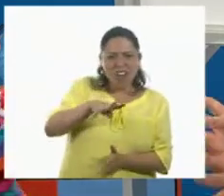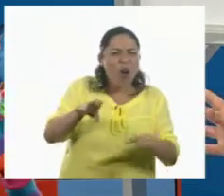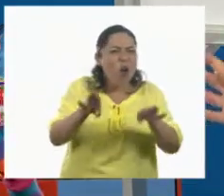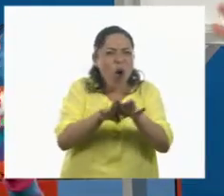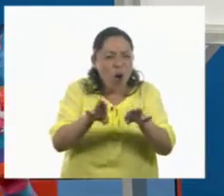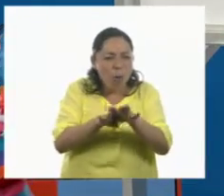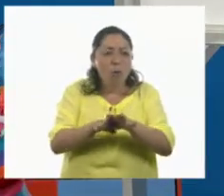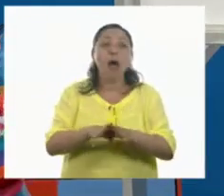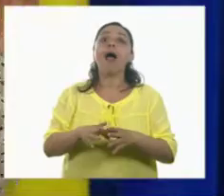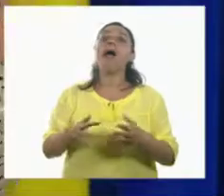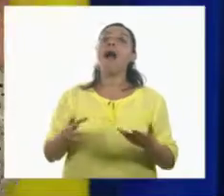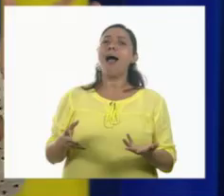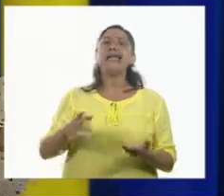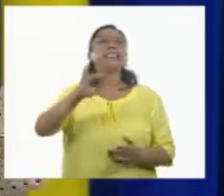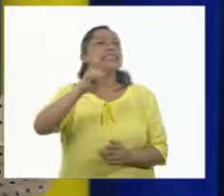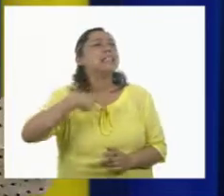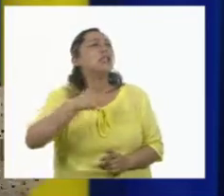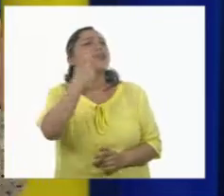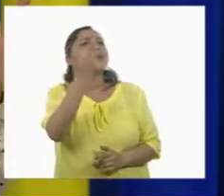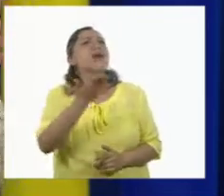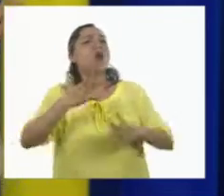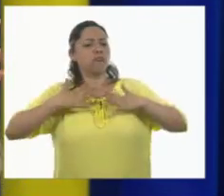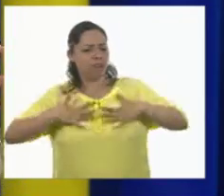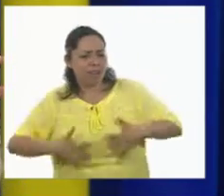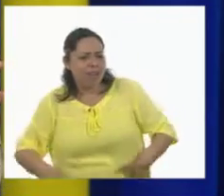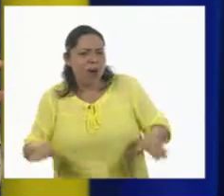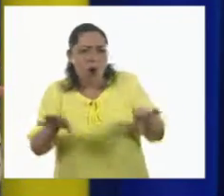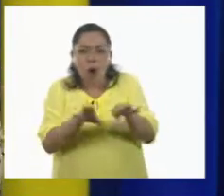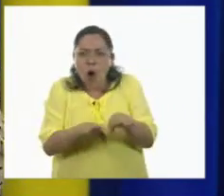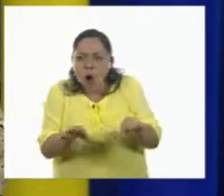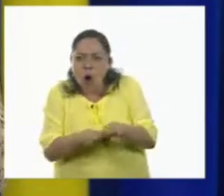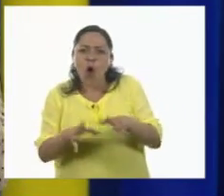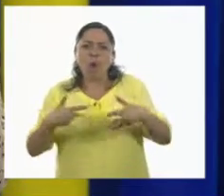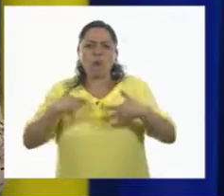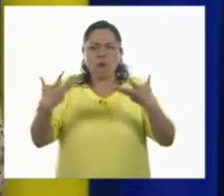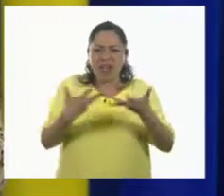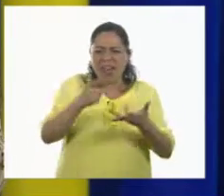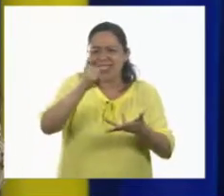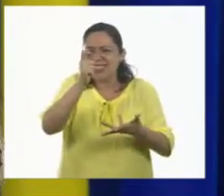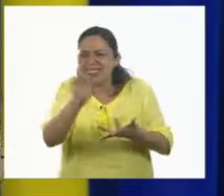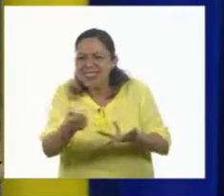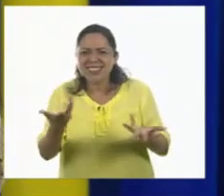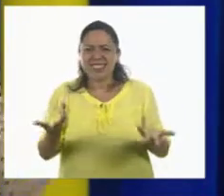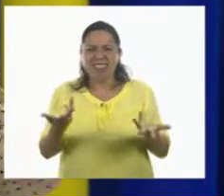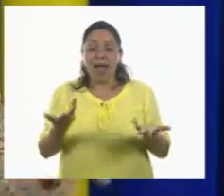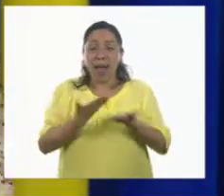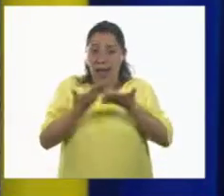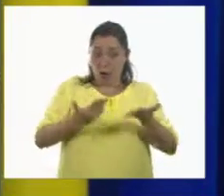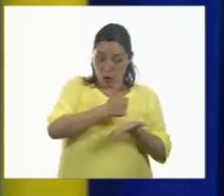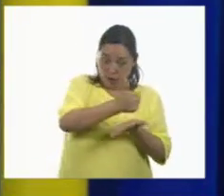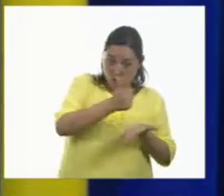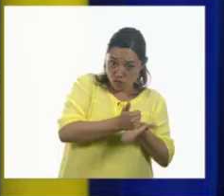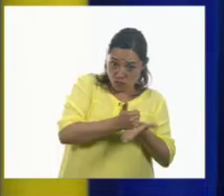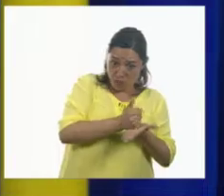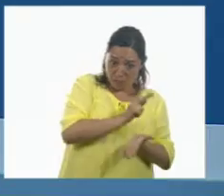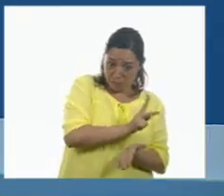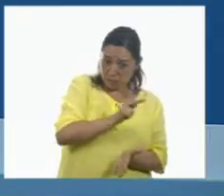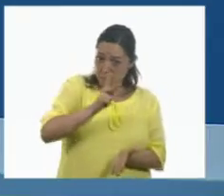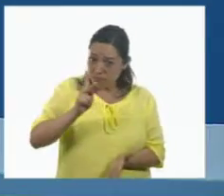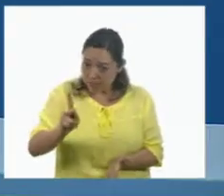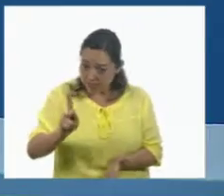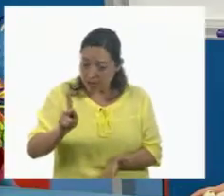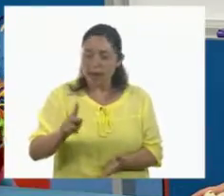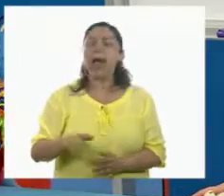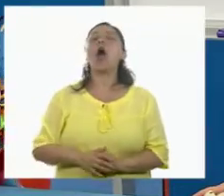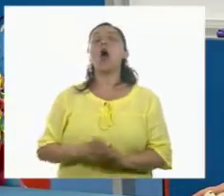quiero saber cómo se vestían, qué hacían, si son parecidas a las actuales. ¿Qué les parece